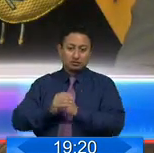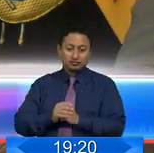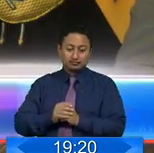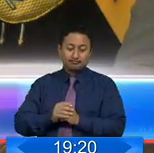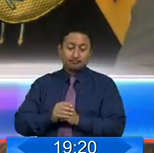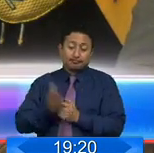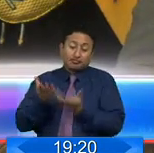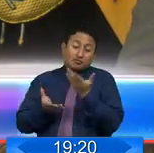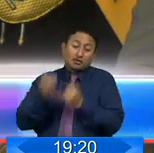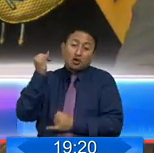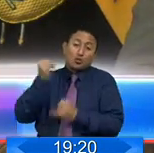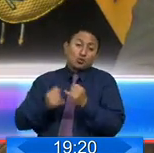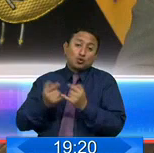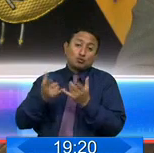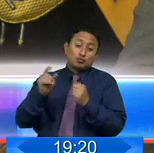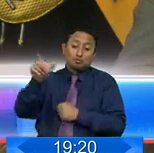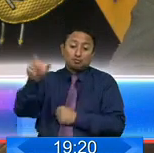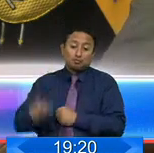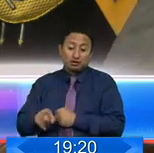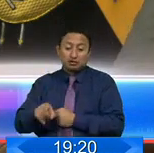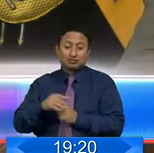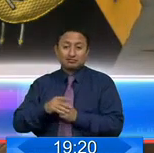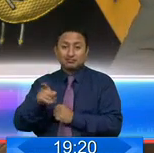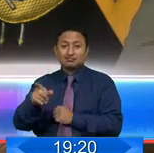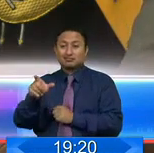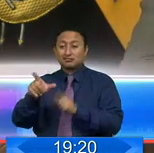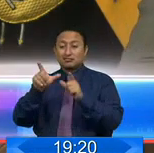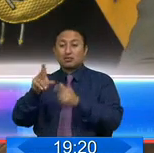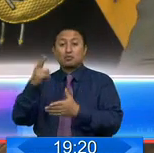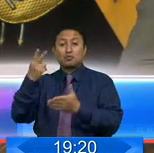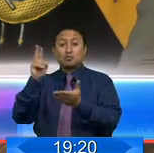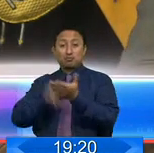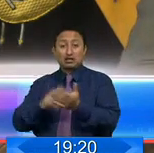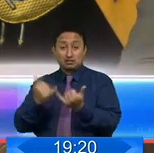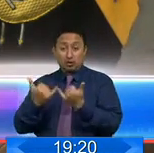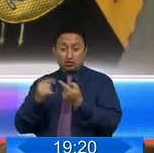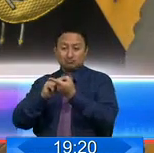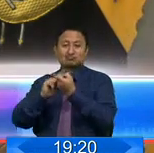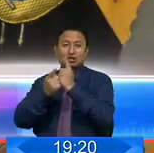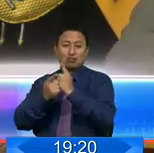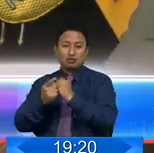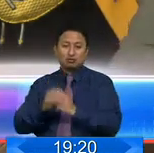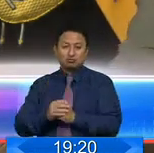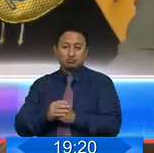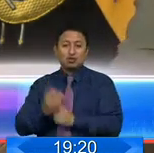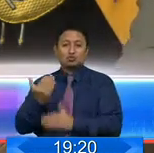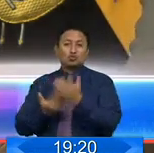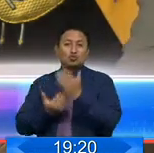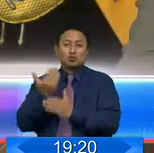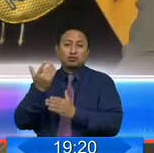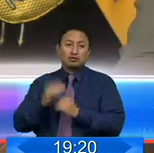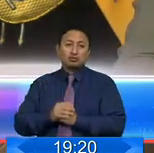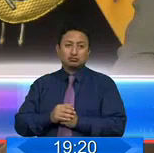lo que haremos con esas personas es reemplazar el visado que tienen ahora dentro de la categoría de UNASUR por